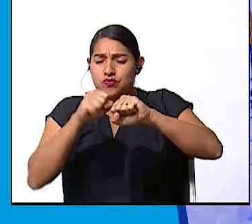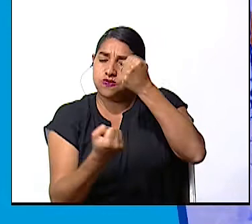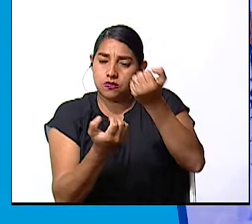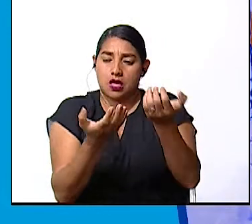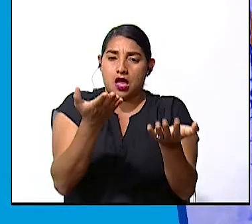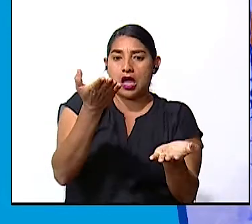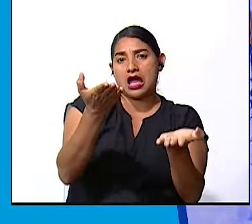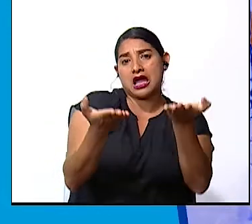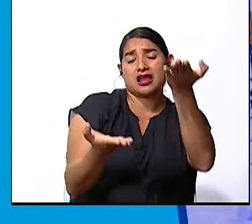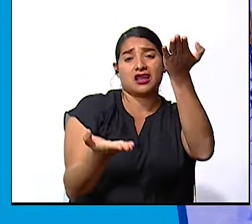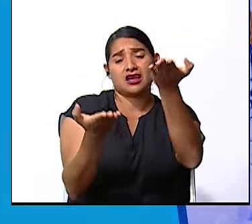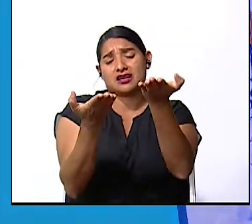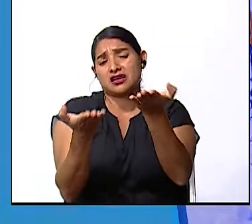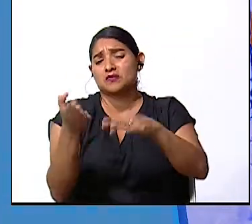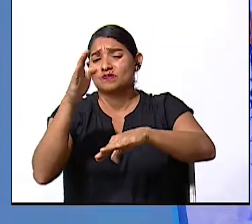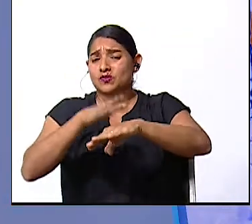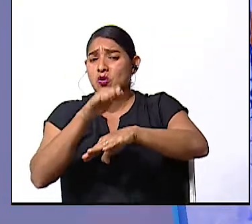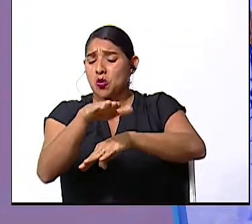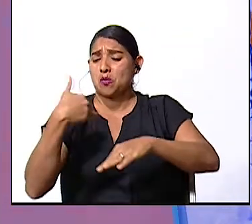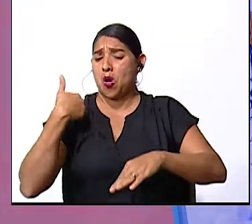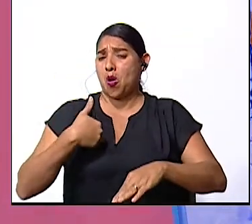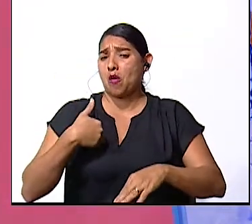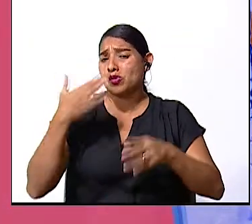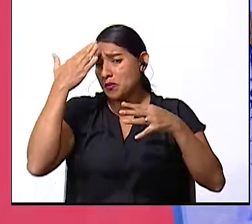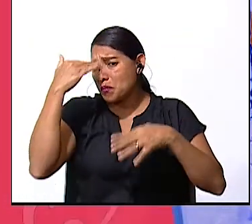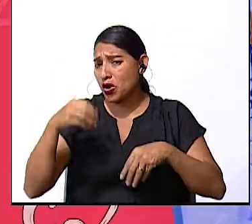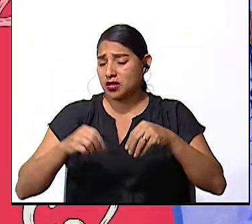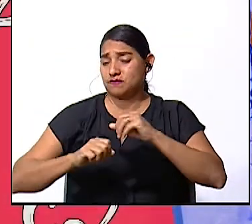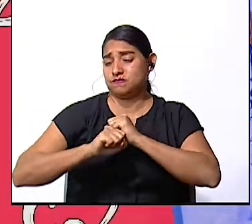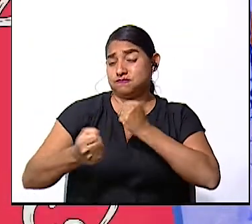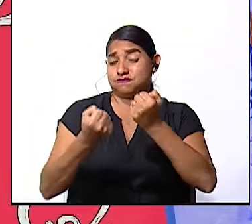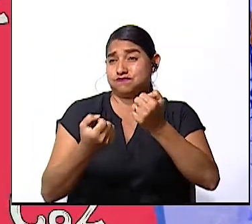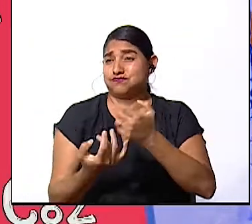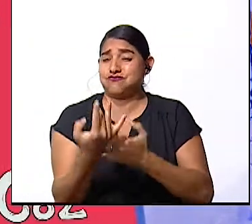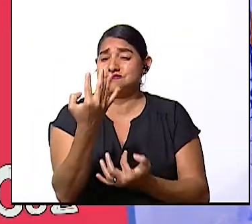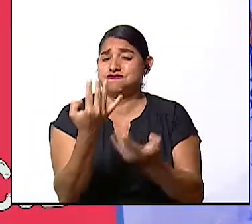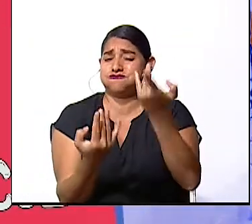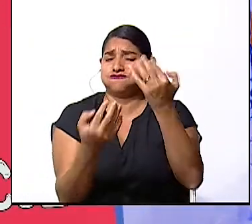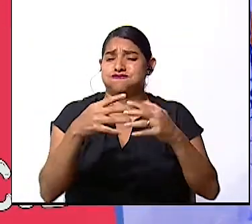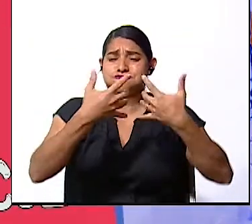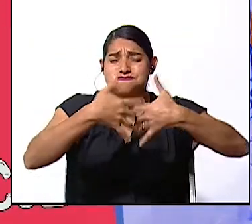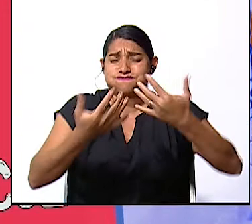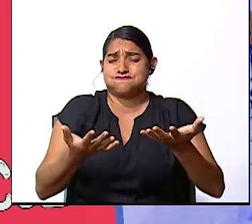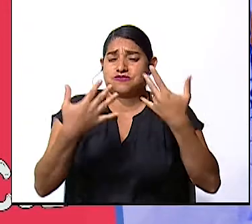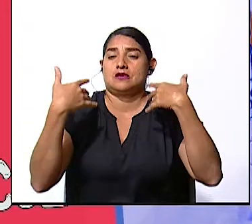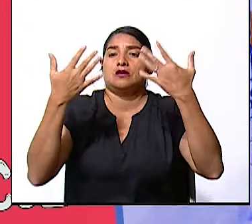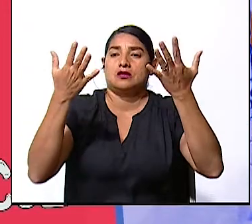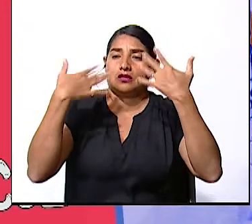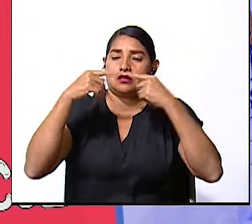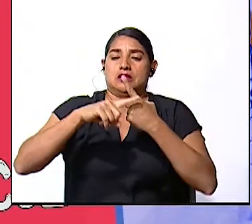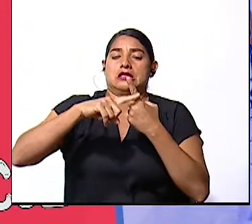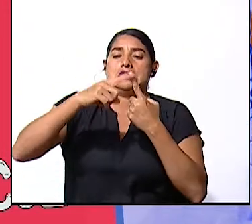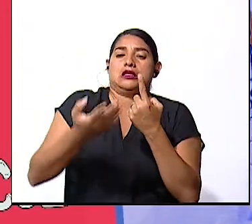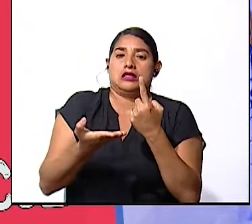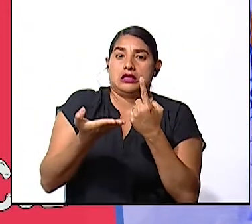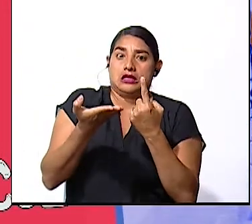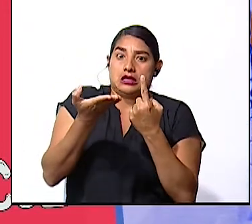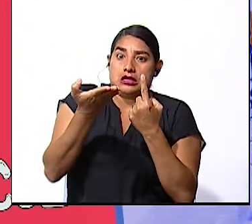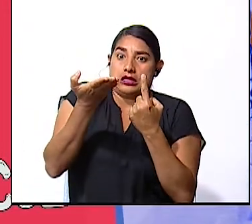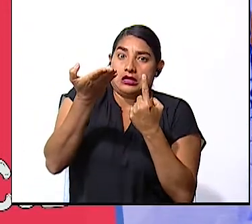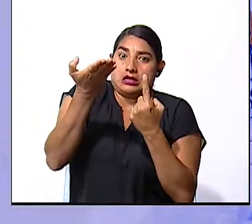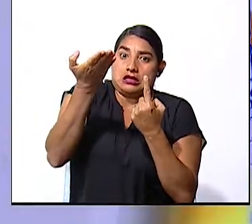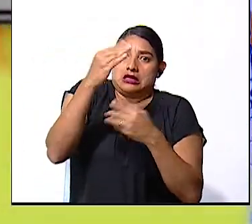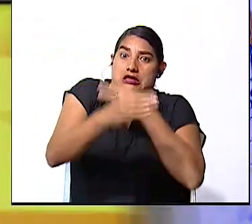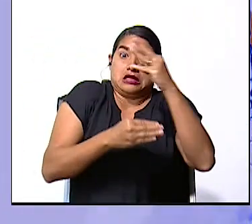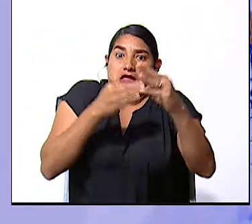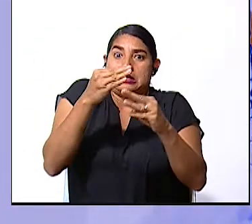equilibrio natural del planeta al llenar nuestra atmósfera de gases de efecto invernadero, lo que aumenta la temperatura de la Tierra y por